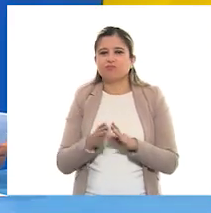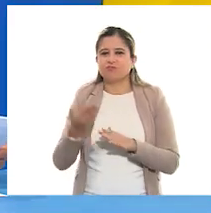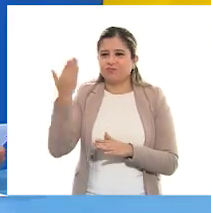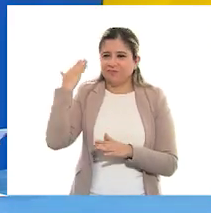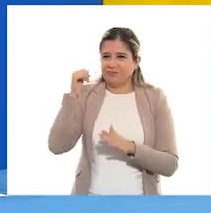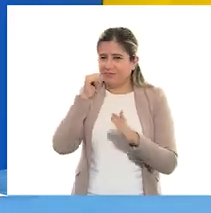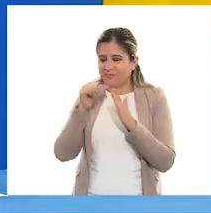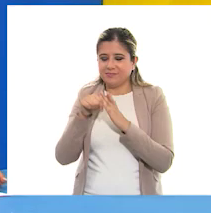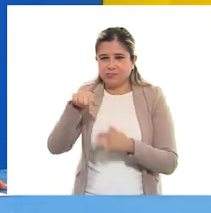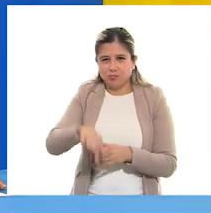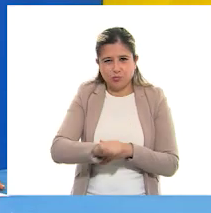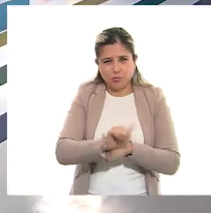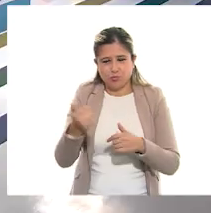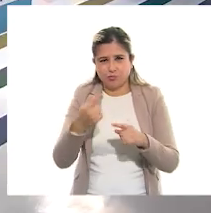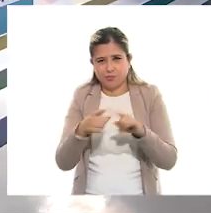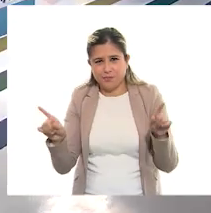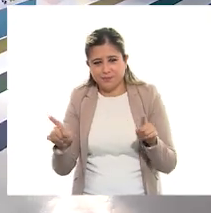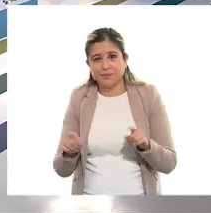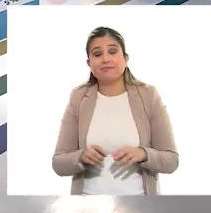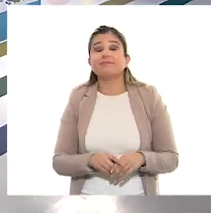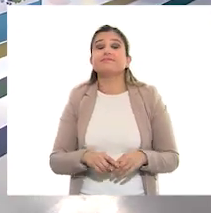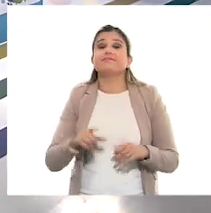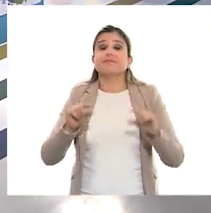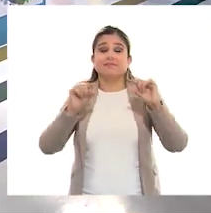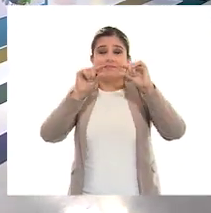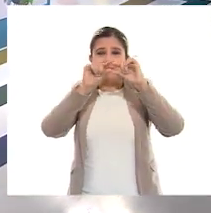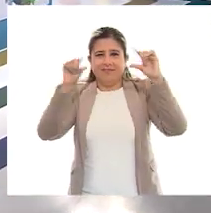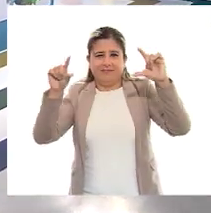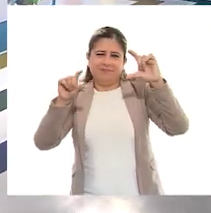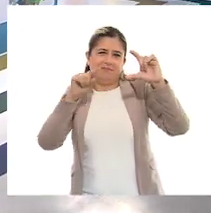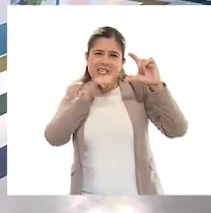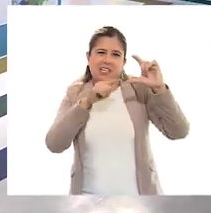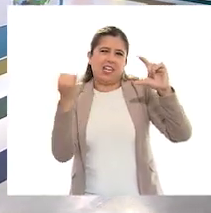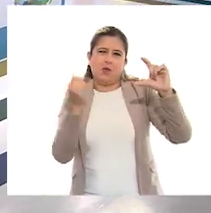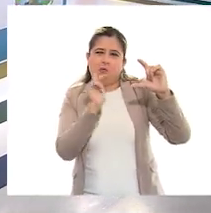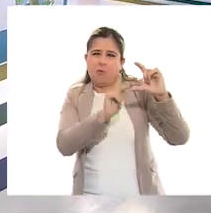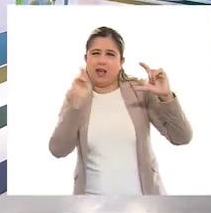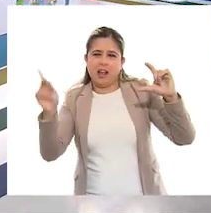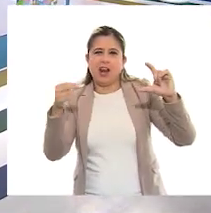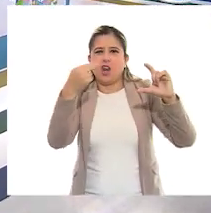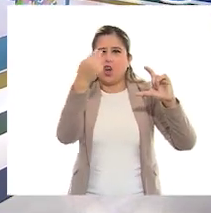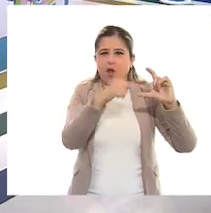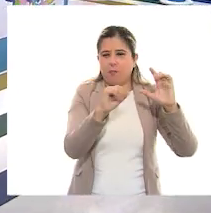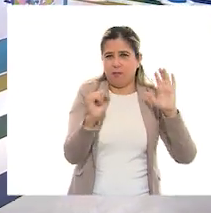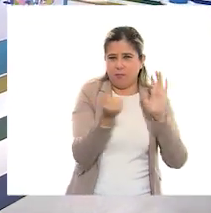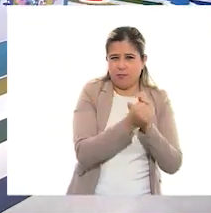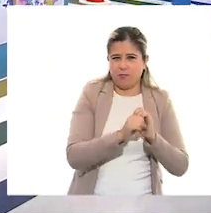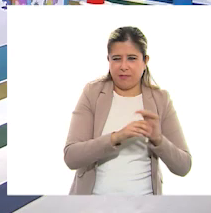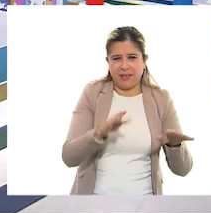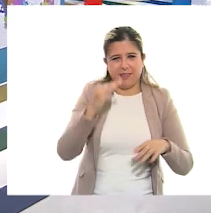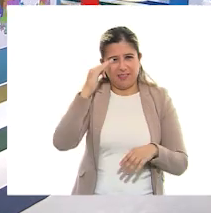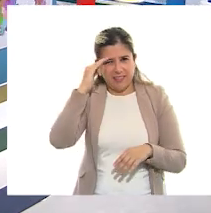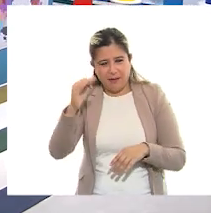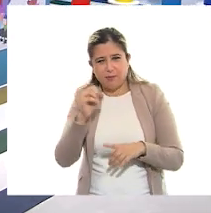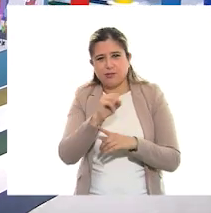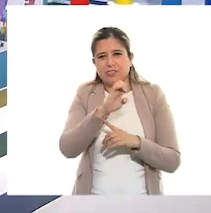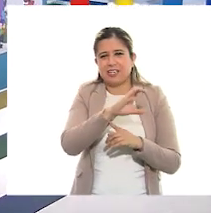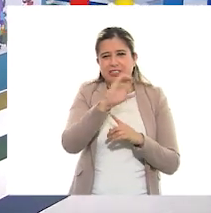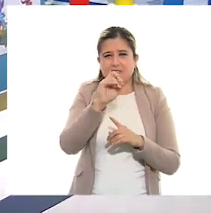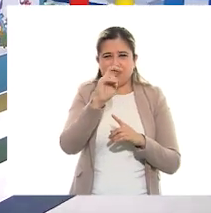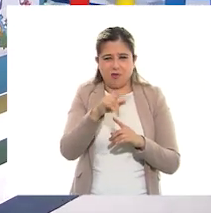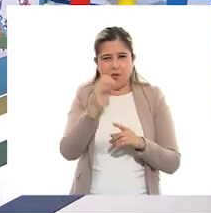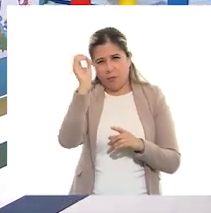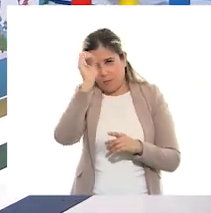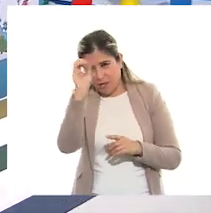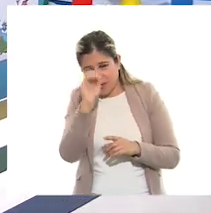estructura? Ah, pues el encabezado es muy similar. Está el nombre de la publicación, que es El Tiempo, la sección, que es Opinión, y